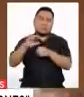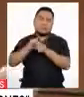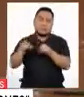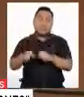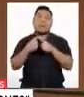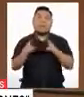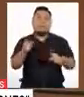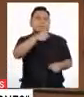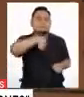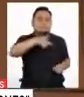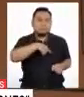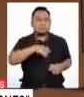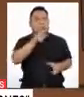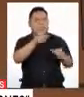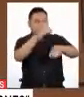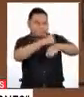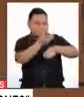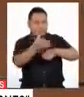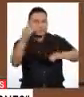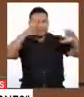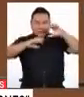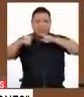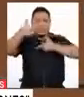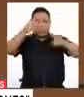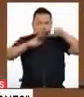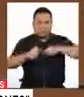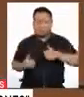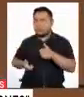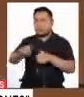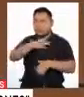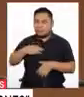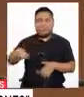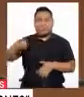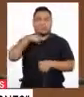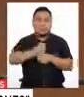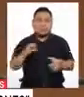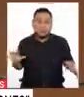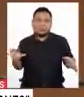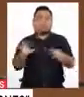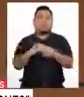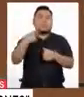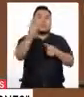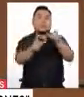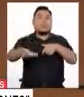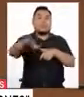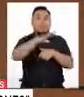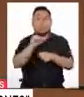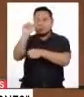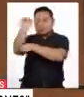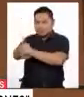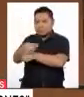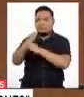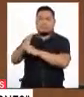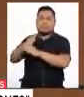aquí tenemos a los científicos, tenemos a los funcionarios, todos juntos y con la población, para poder enfrentar